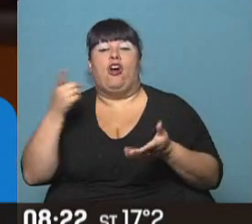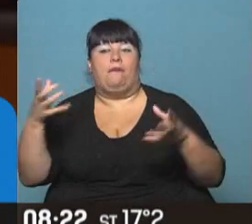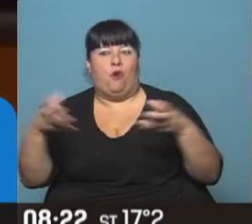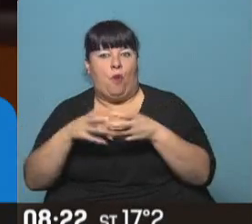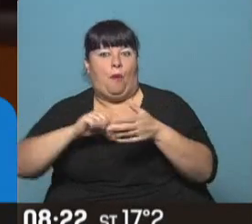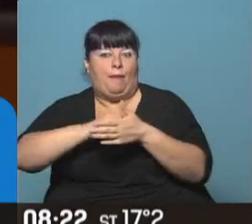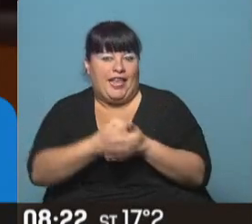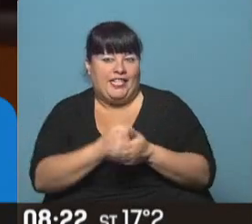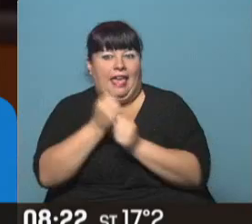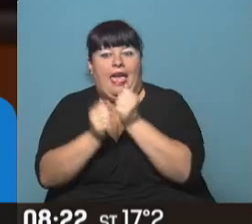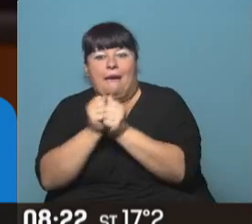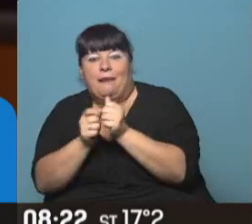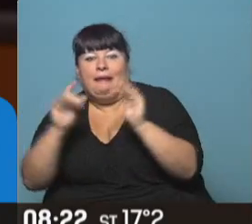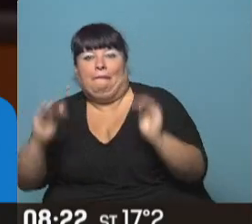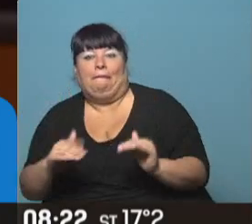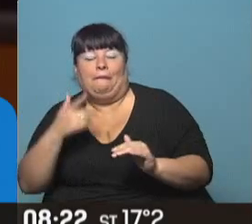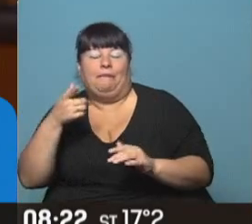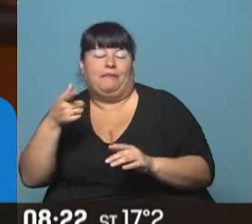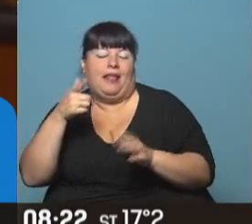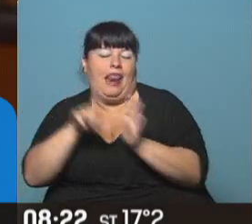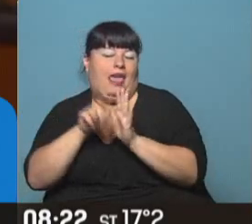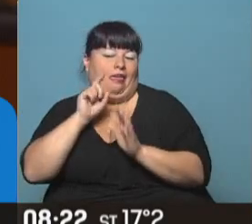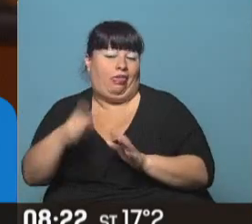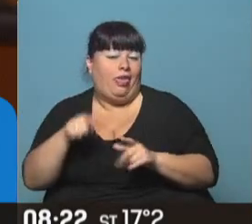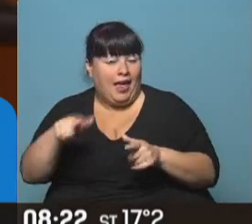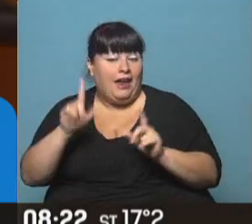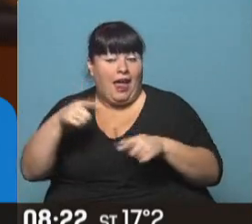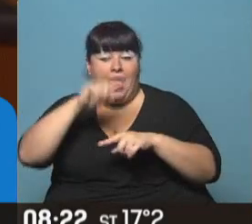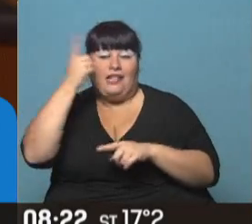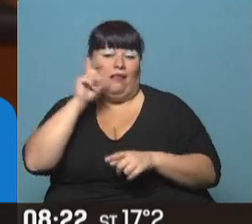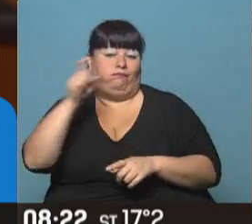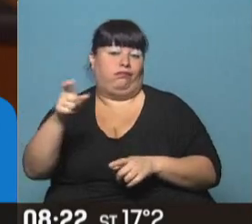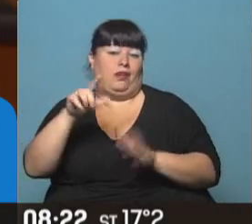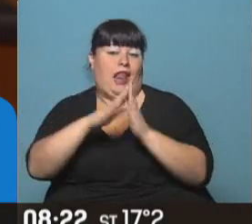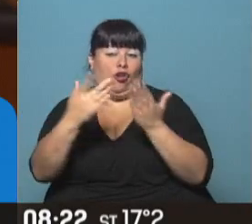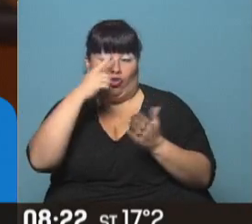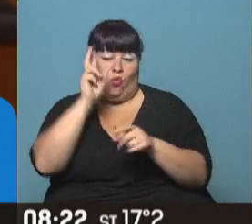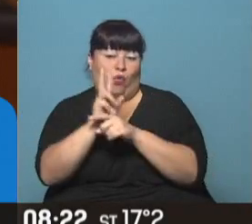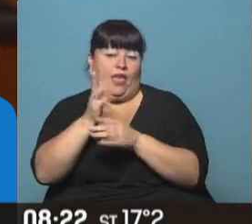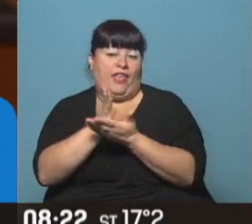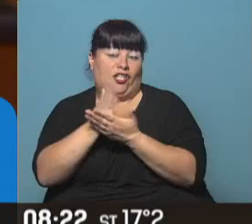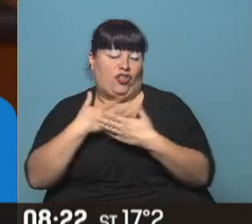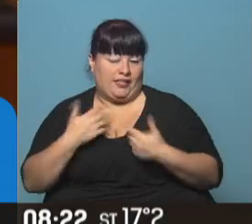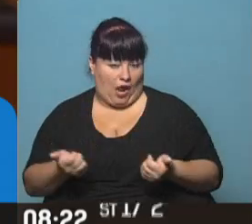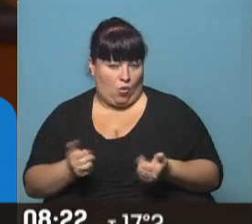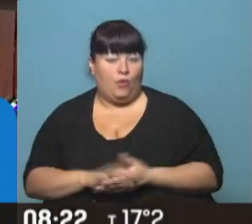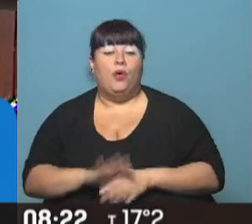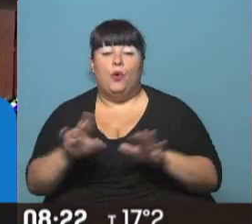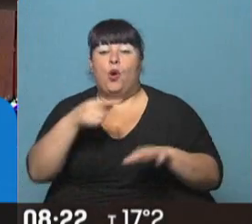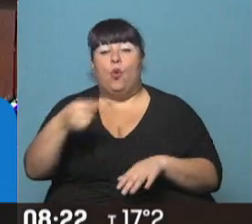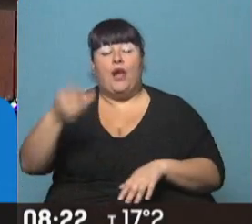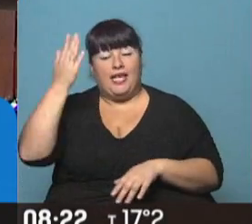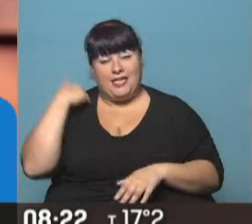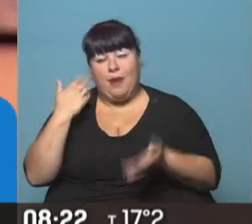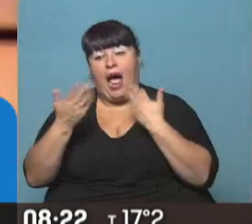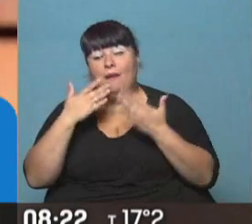sector y por lobby se baja la medida, entonces también el Estado está incumpliendo sus obligaciones constitucionales de proteger el derecho a la salud. Bueno, la semana pasada hablábamos con